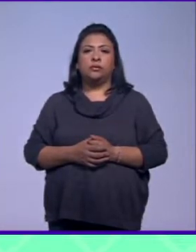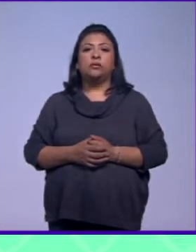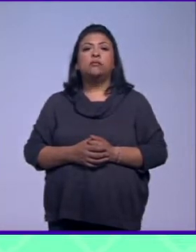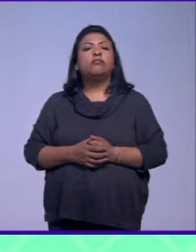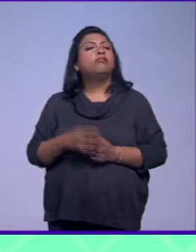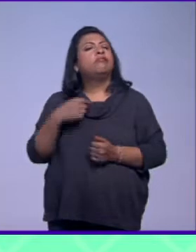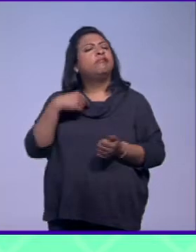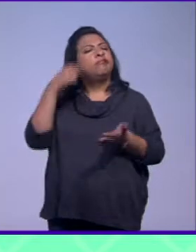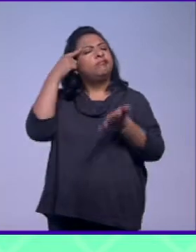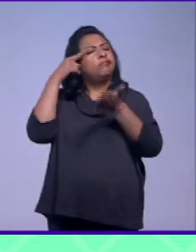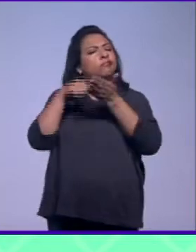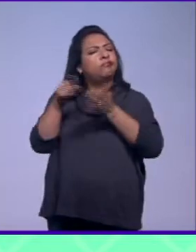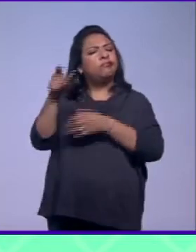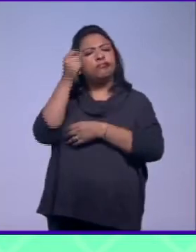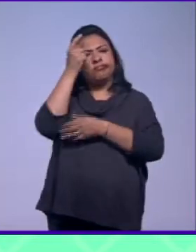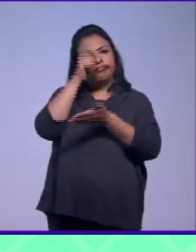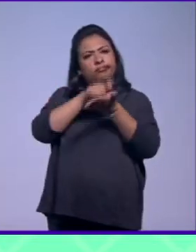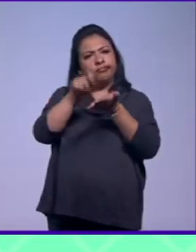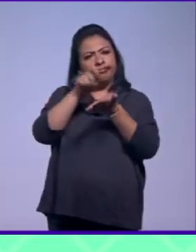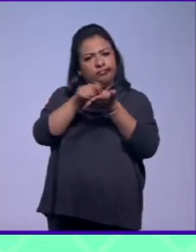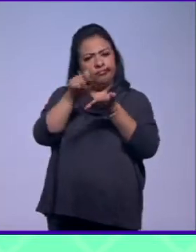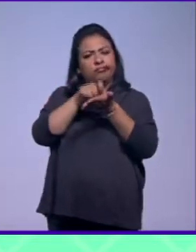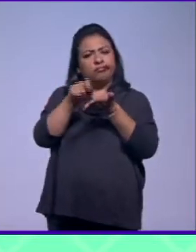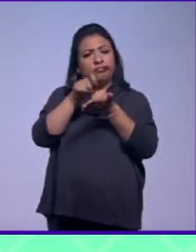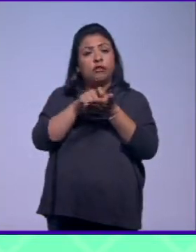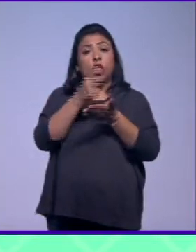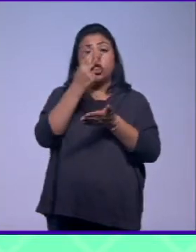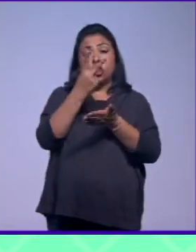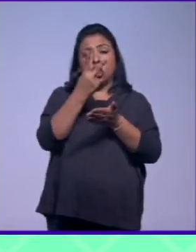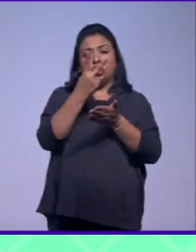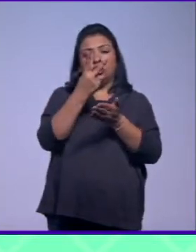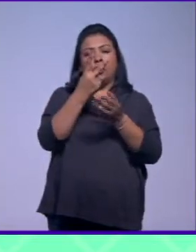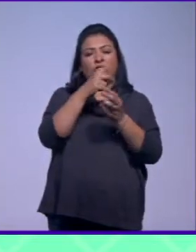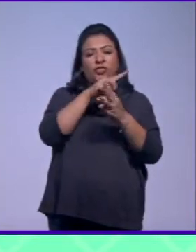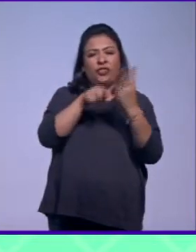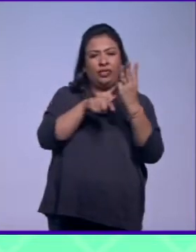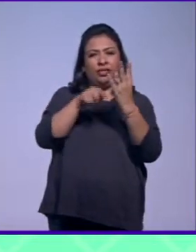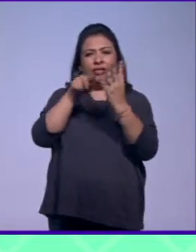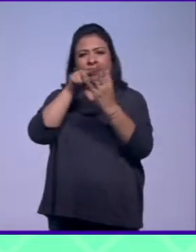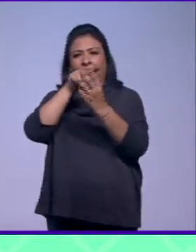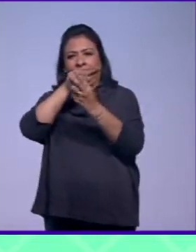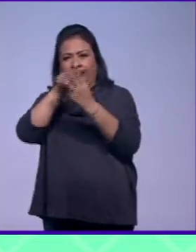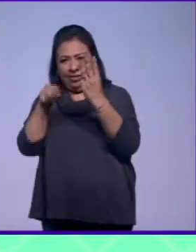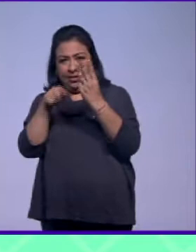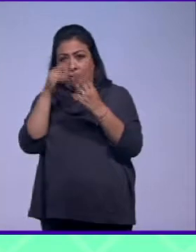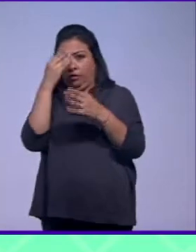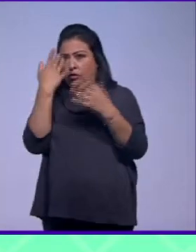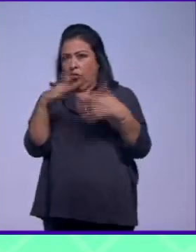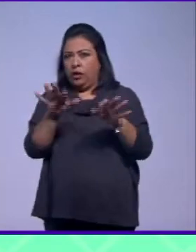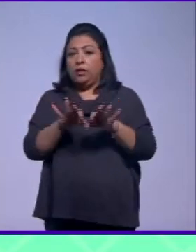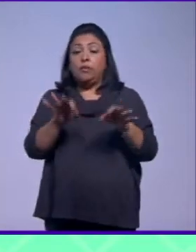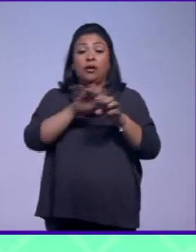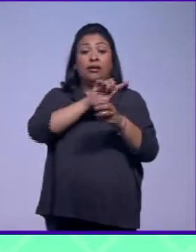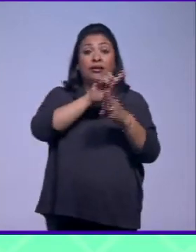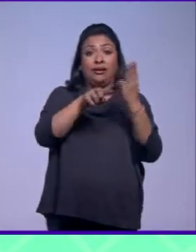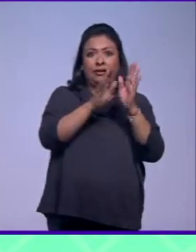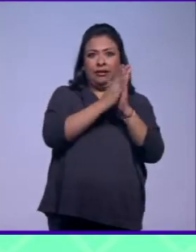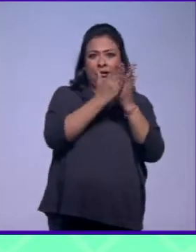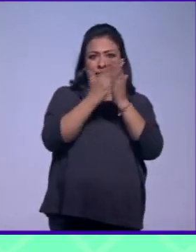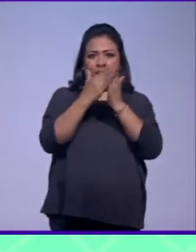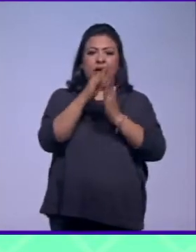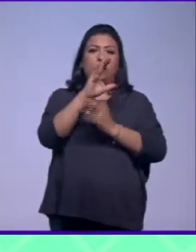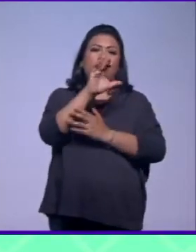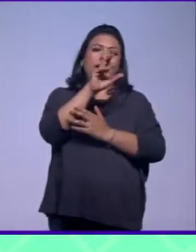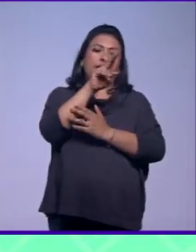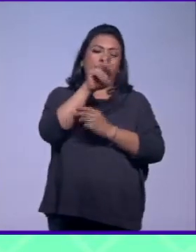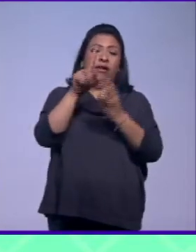yo creo que es autor de tres de dos trilogías memorables la trilogía del carnaval y la trilogía de